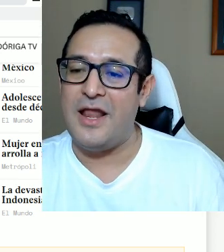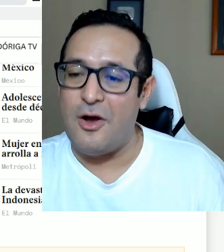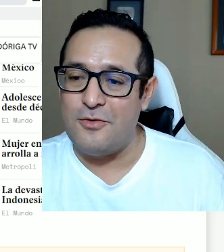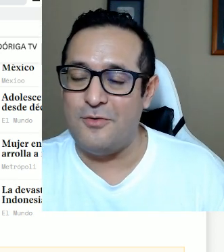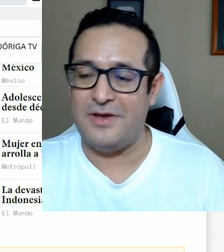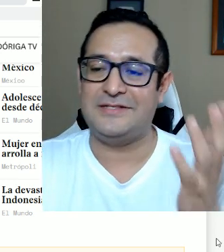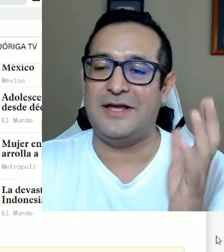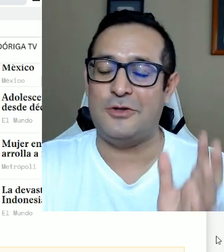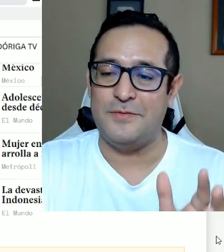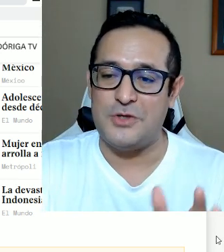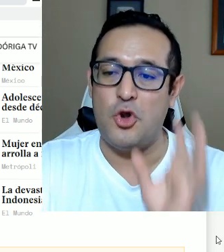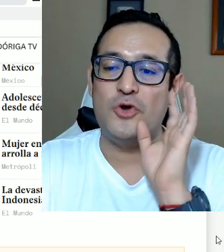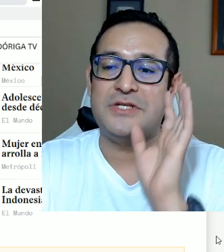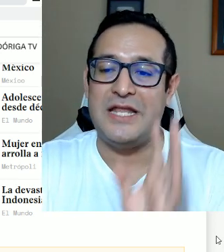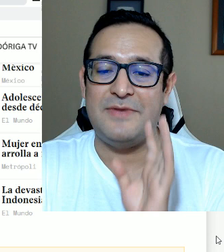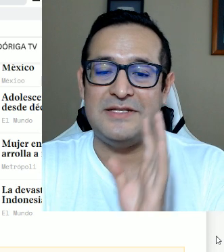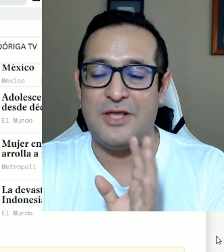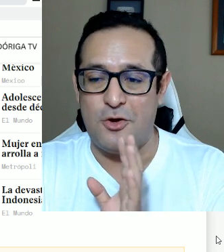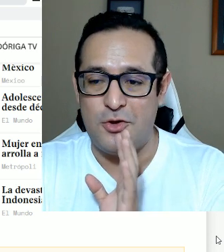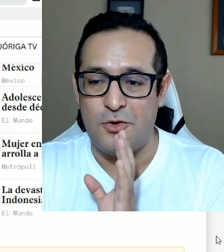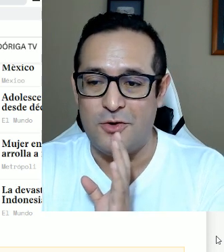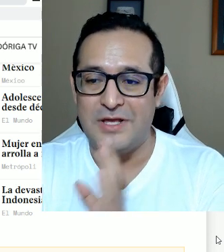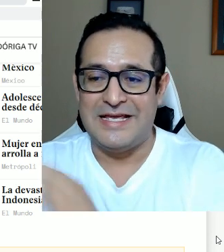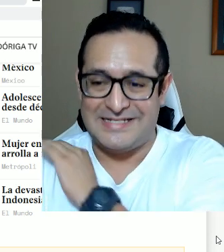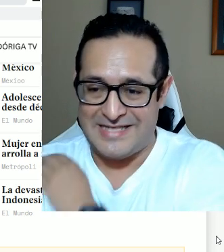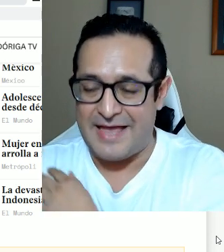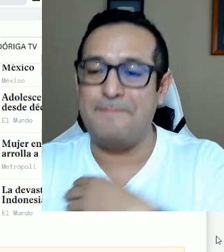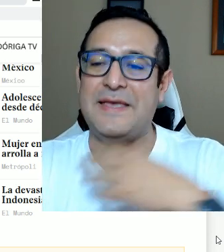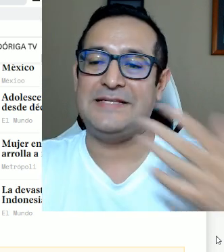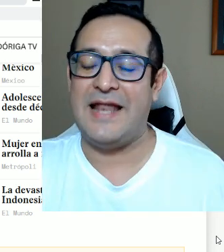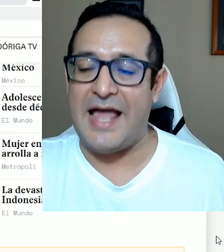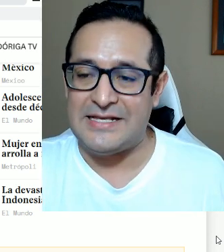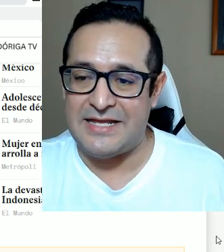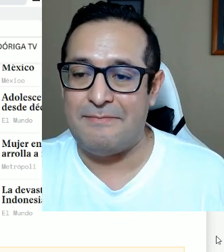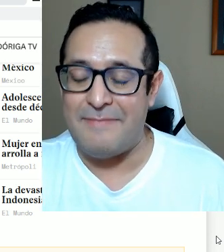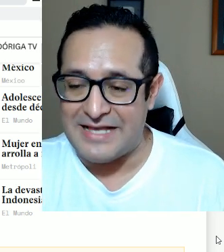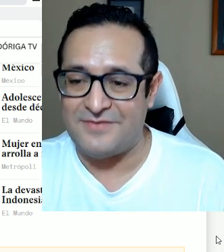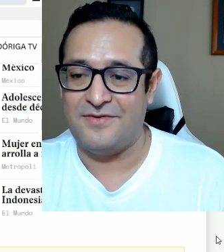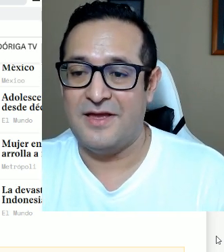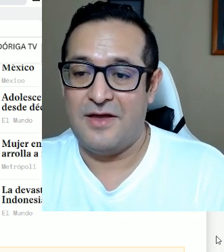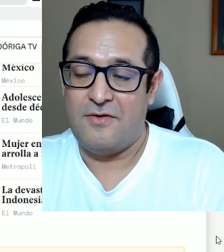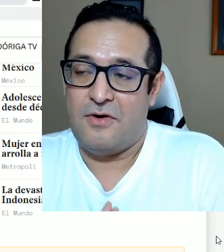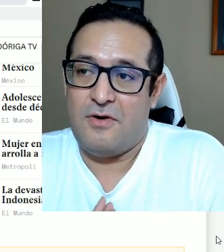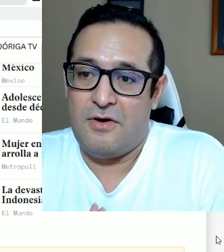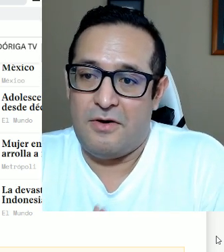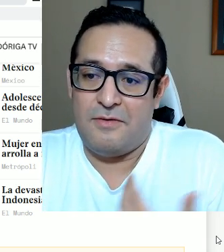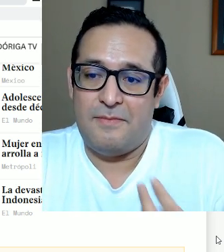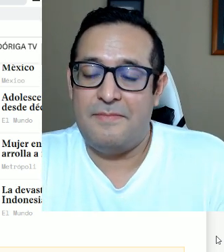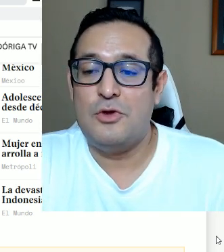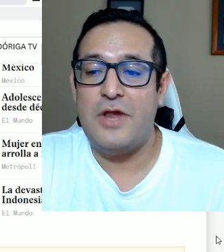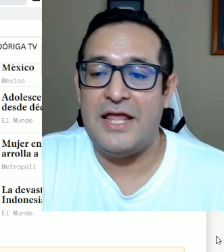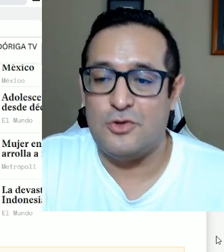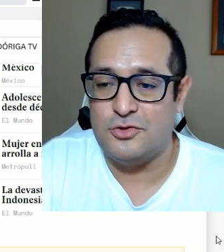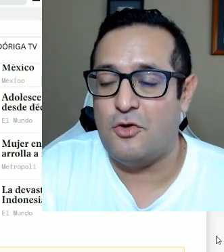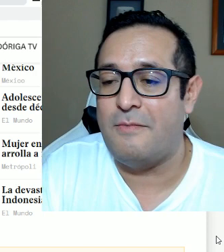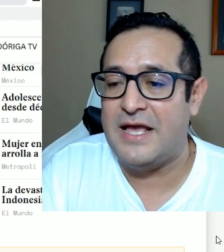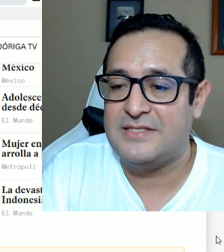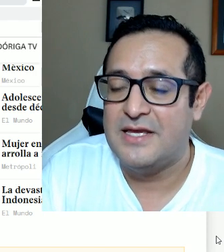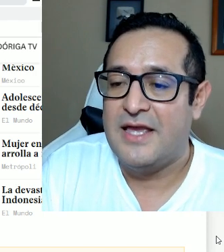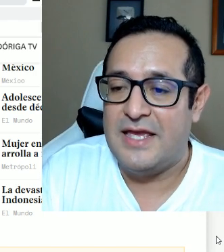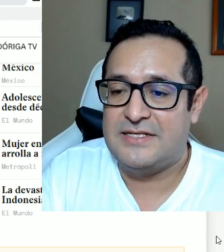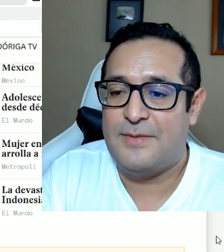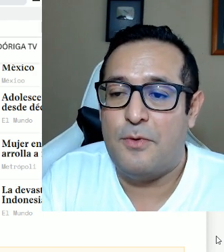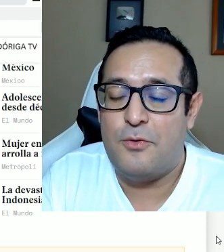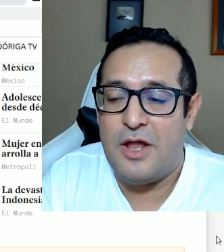según la onu estando conmigo los crímenes de odio se empiezan a hacer más o virulentos o más